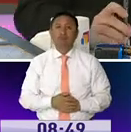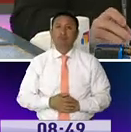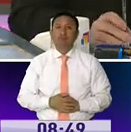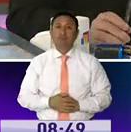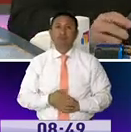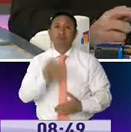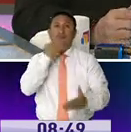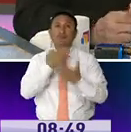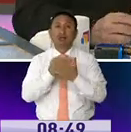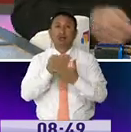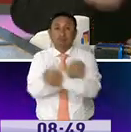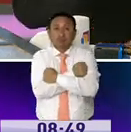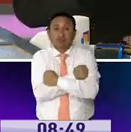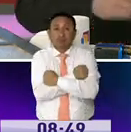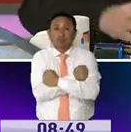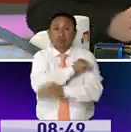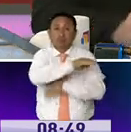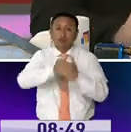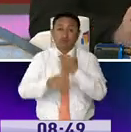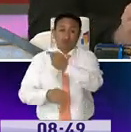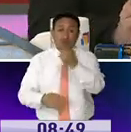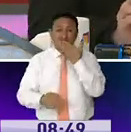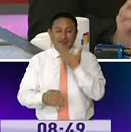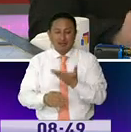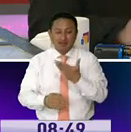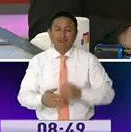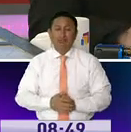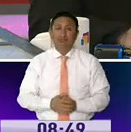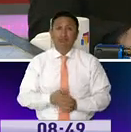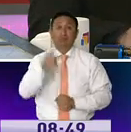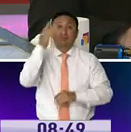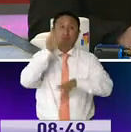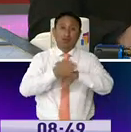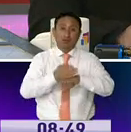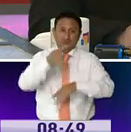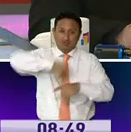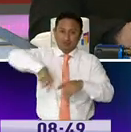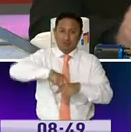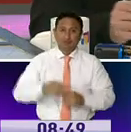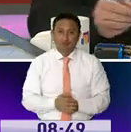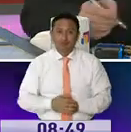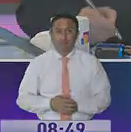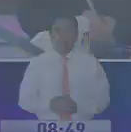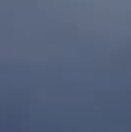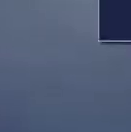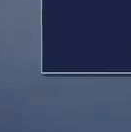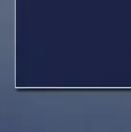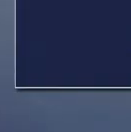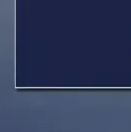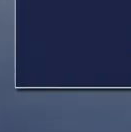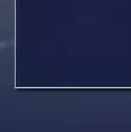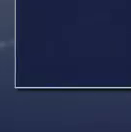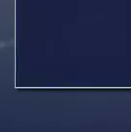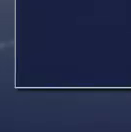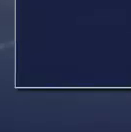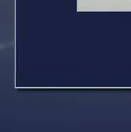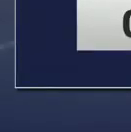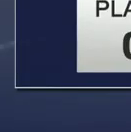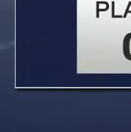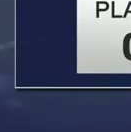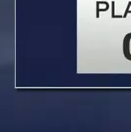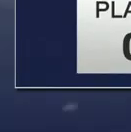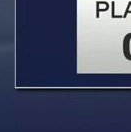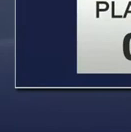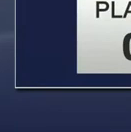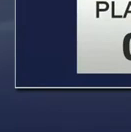Roberto, un abrazo cariñoso a todos ustedes. Gracias por la oportunidad. Tiempo de una pausa, ya venimos, no se vaya. Recuerde, la prohibición